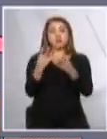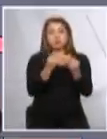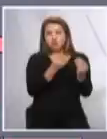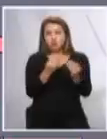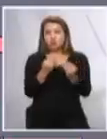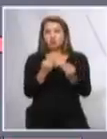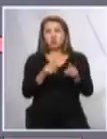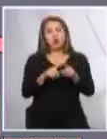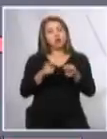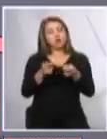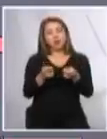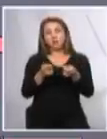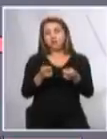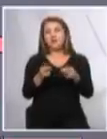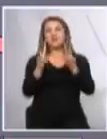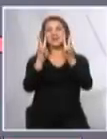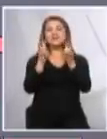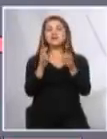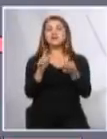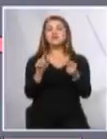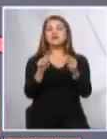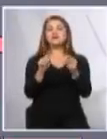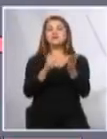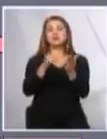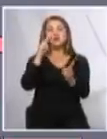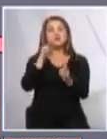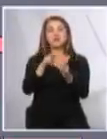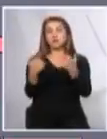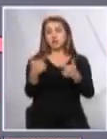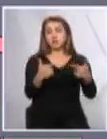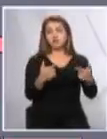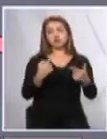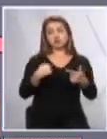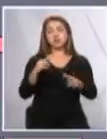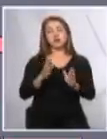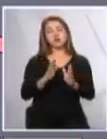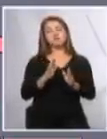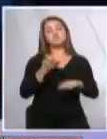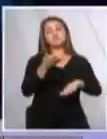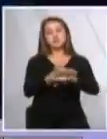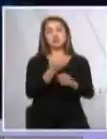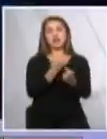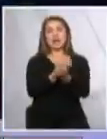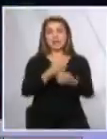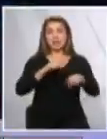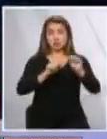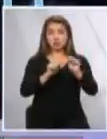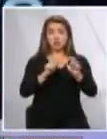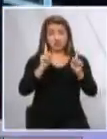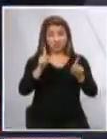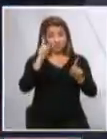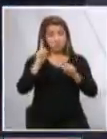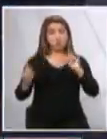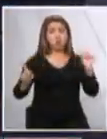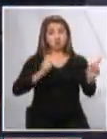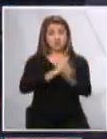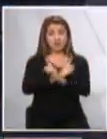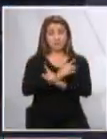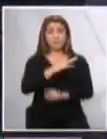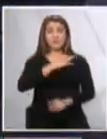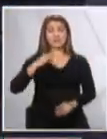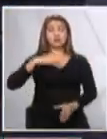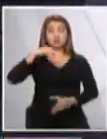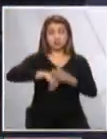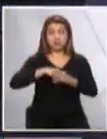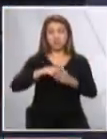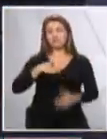bastante gastado desde el punto de vista político y por tanto es como la hora de que dé un paso al costado. ¿Qué opinan los demás? ¿Debería haber un cambio de gabinete? ¿Debería irse el ministro Peña Aguilillo?